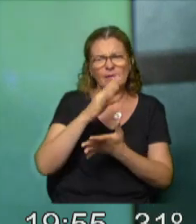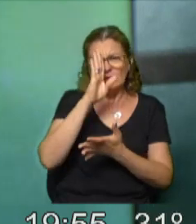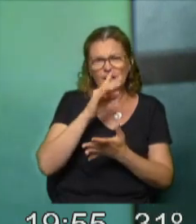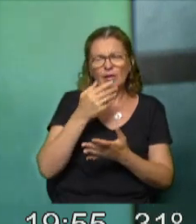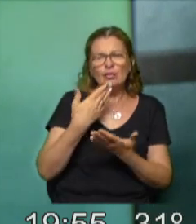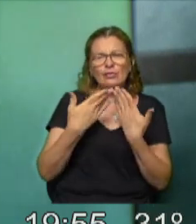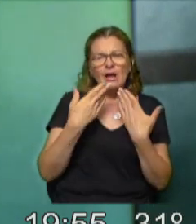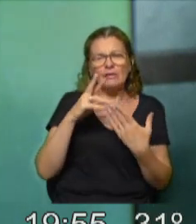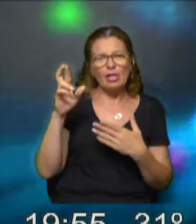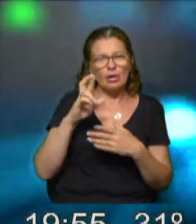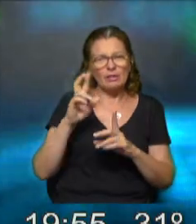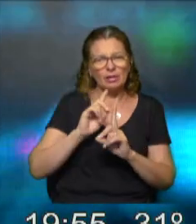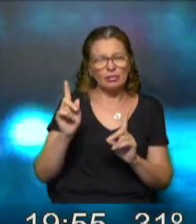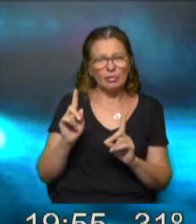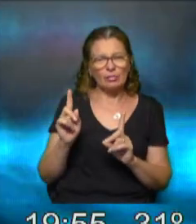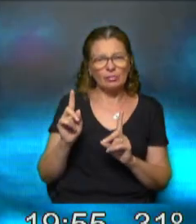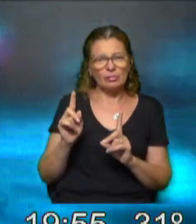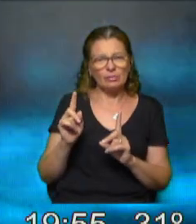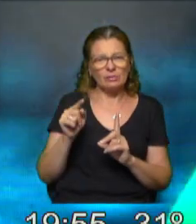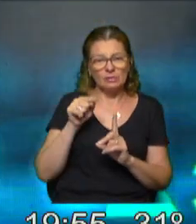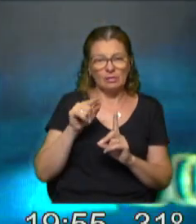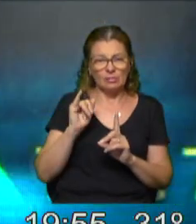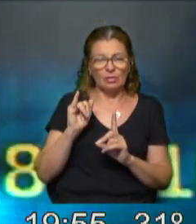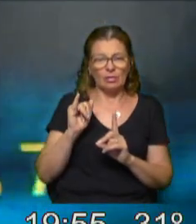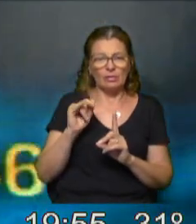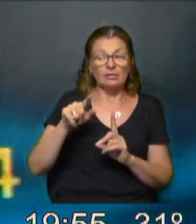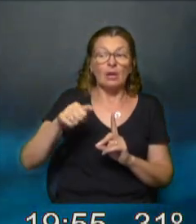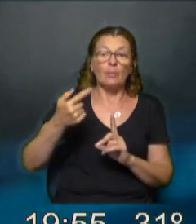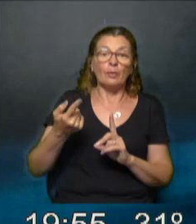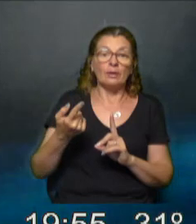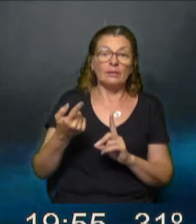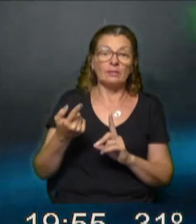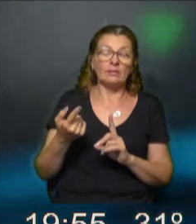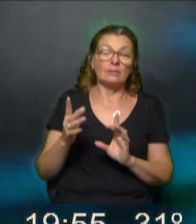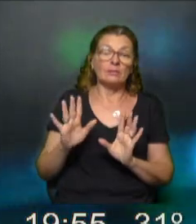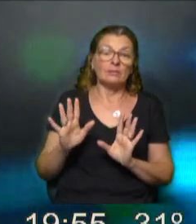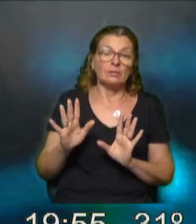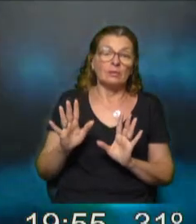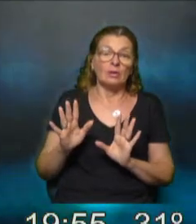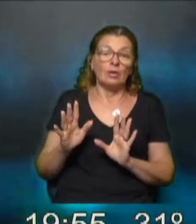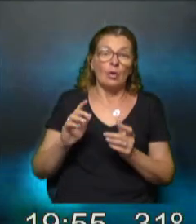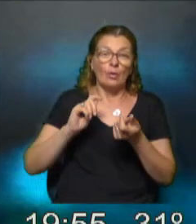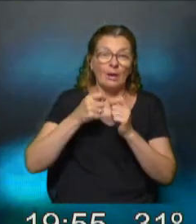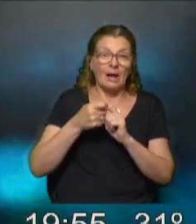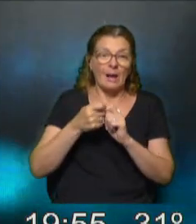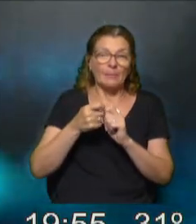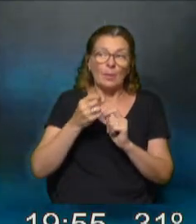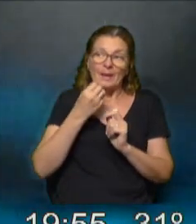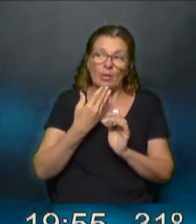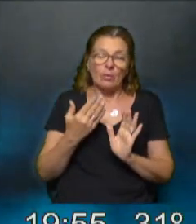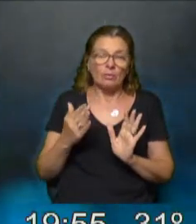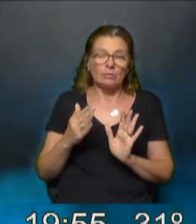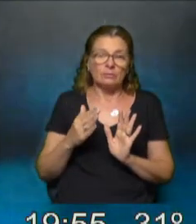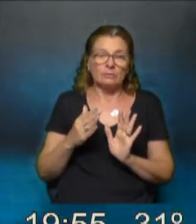dolarización No no por ahora eso si se ocurre ocurriría después en una segunda etapa quizás con un tipo de cambio más unificado